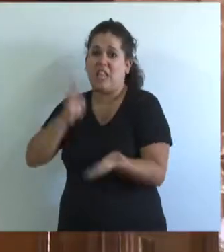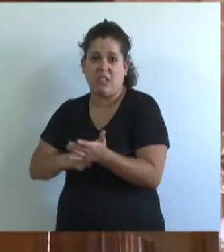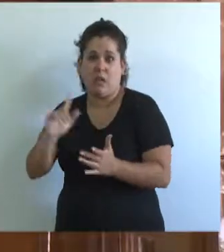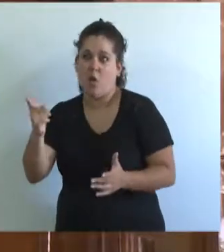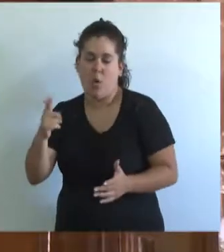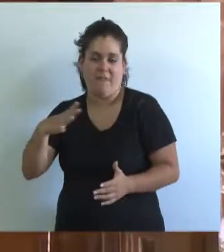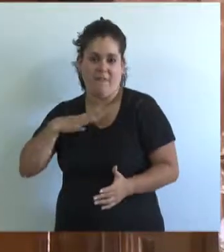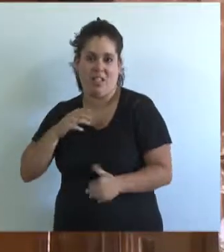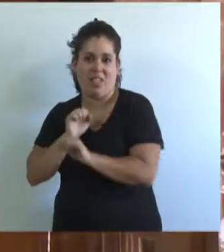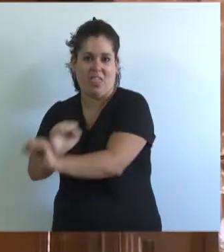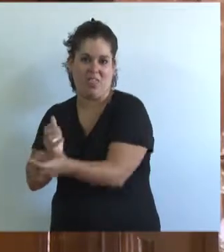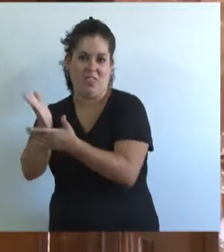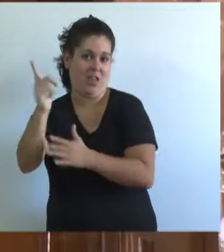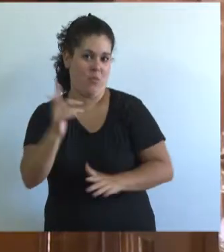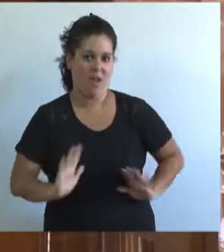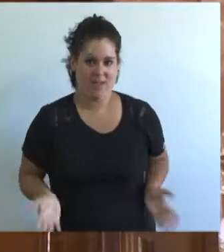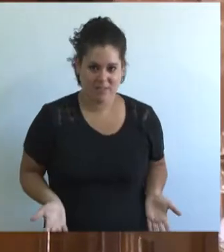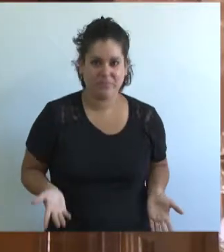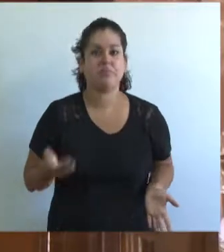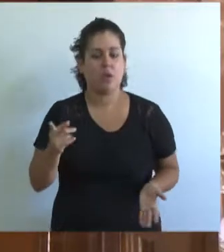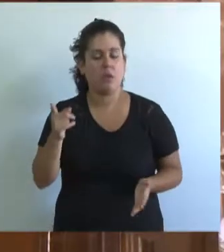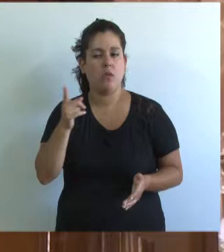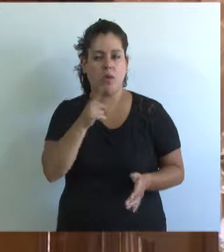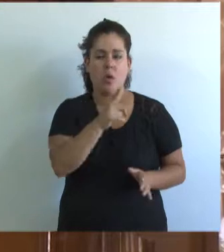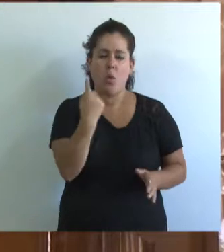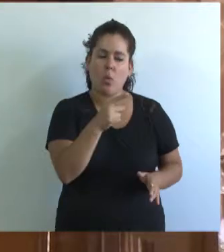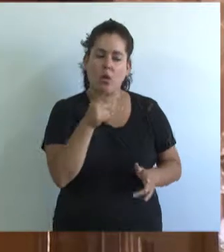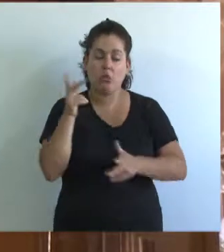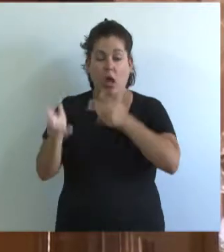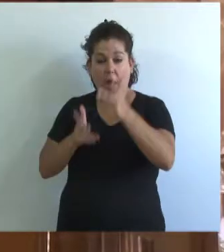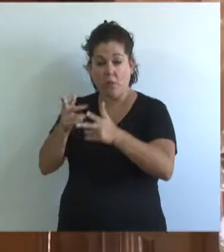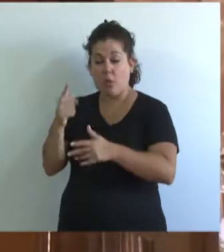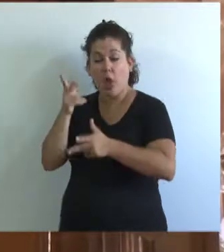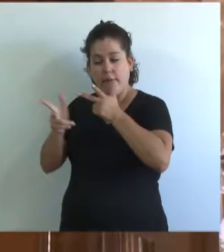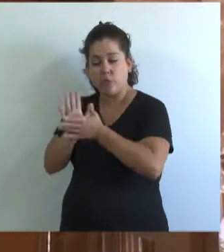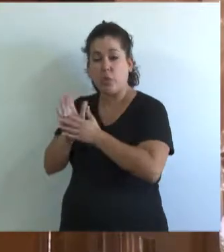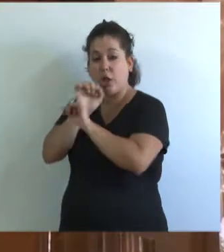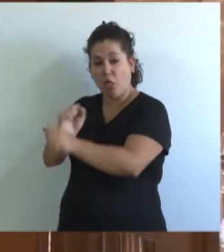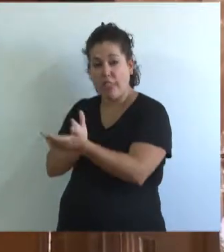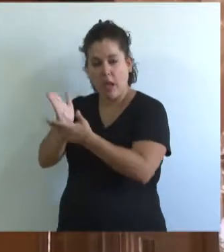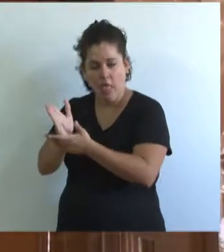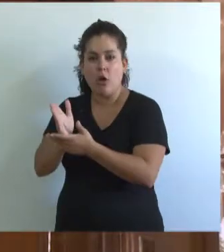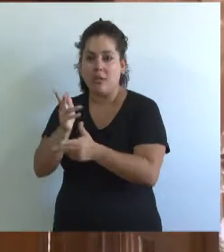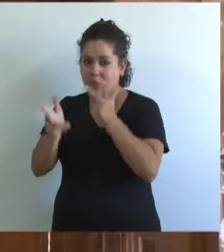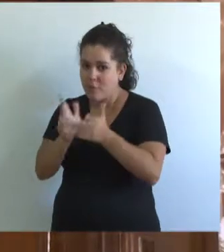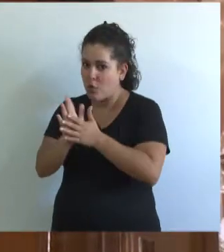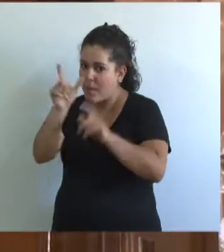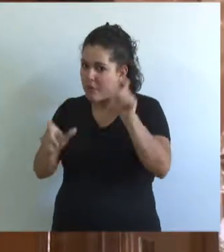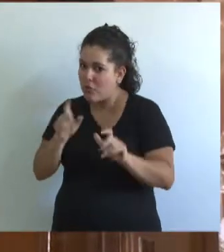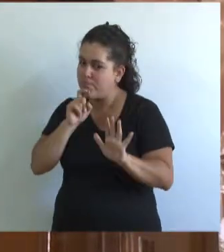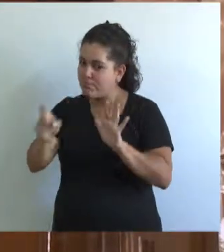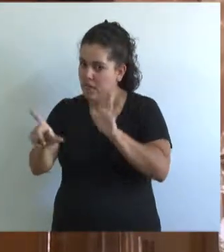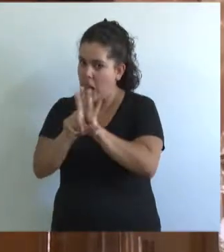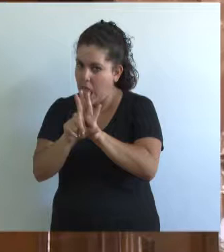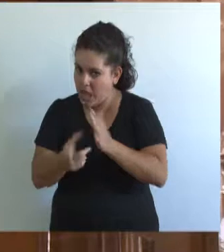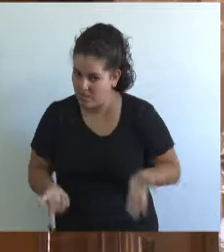Sí, claro. Ahora la pregunta es, si cuando hablamos de condenados hablamos de personas que han violado la ley y que están purgando justamente esa condena